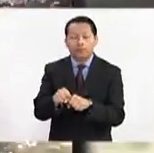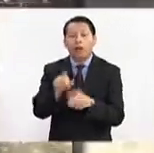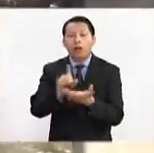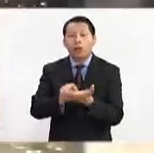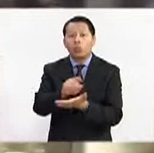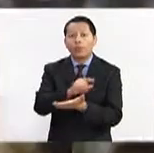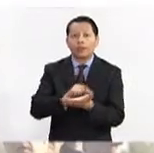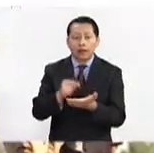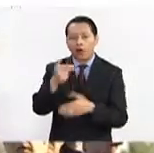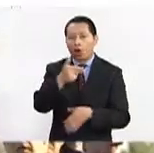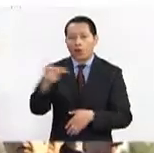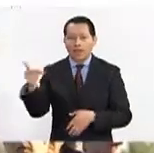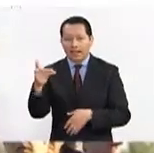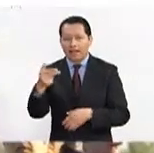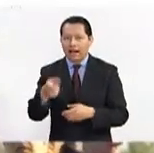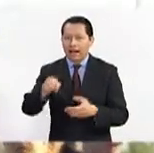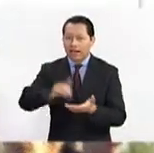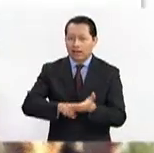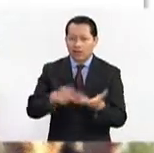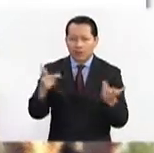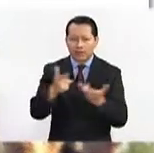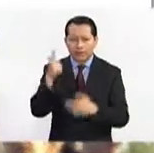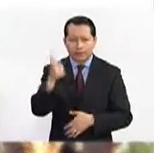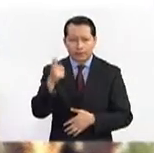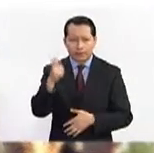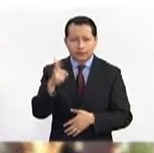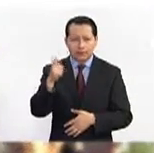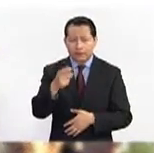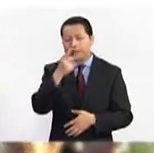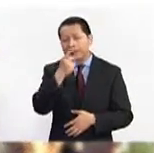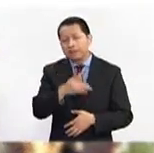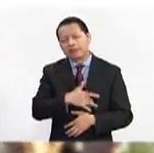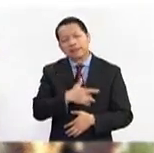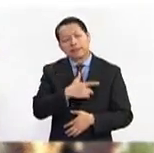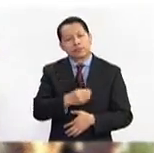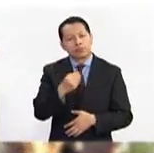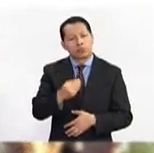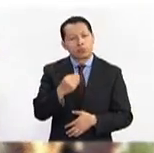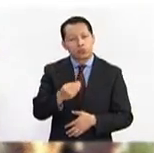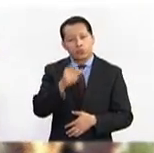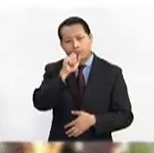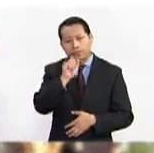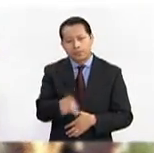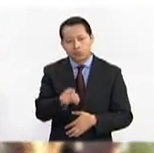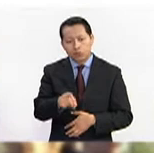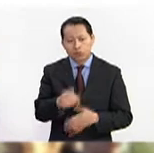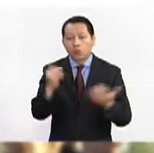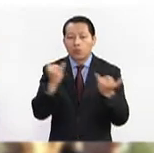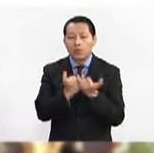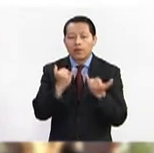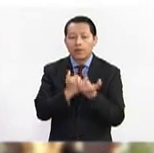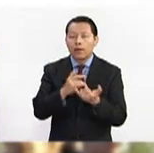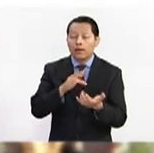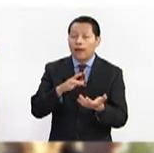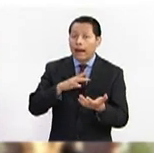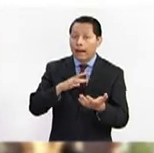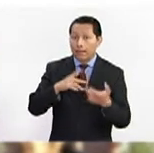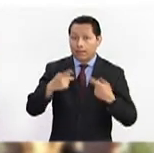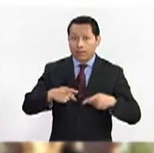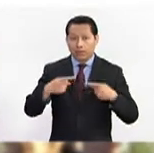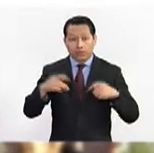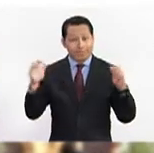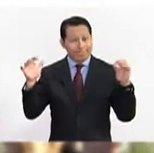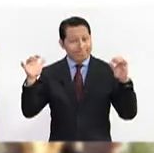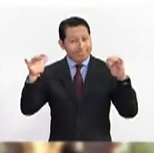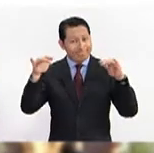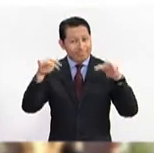Twitter, el hotel donde se produjeron los disparos mandó sus condolencias a los familiares de las víctimas. Asistentes al concierto